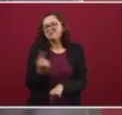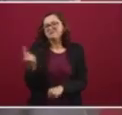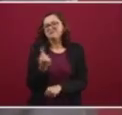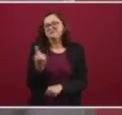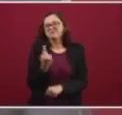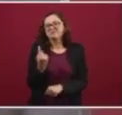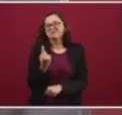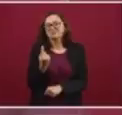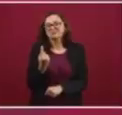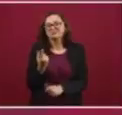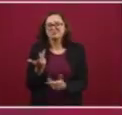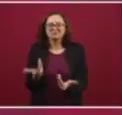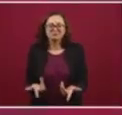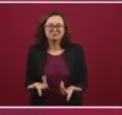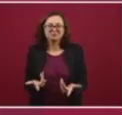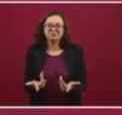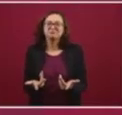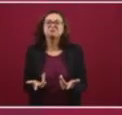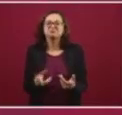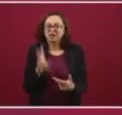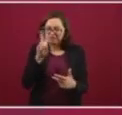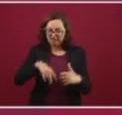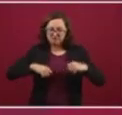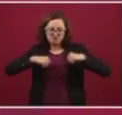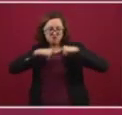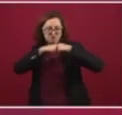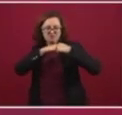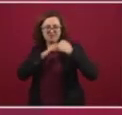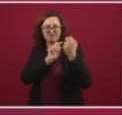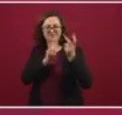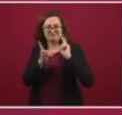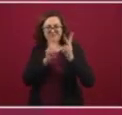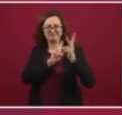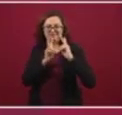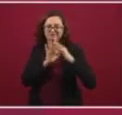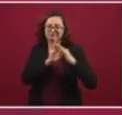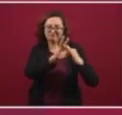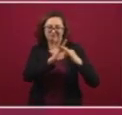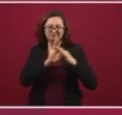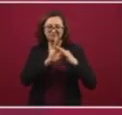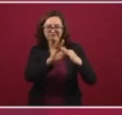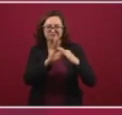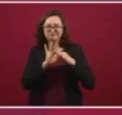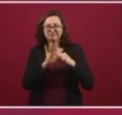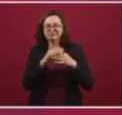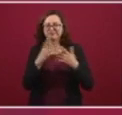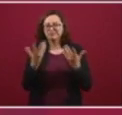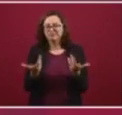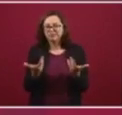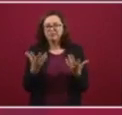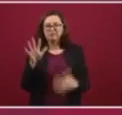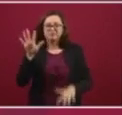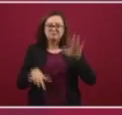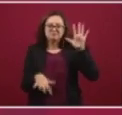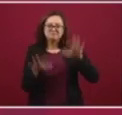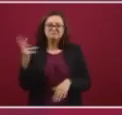son vecinos entrañables nuestros. A veces se equivocan los